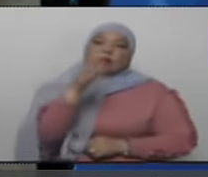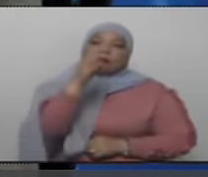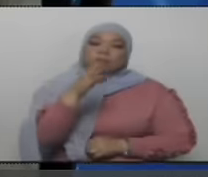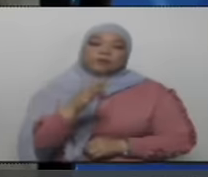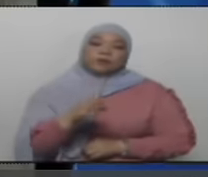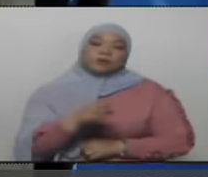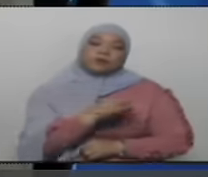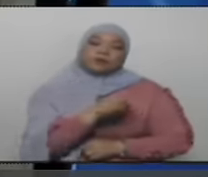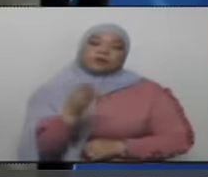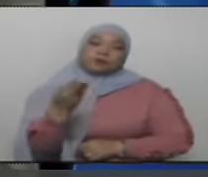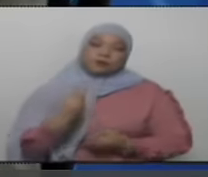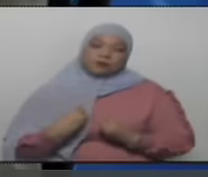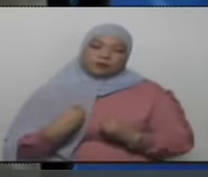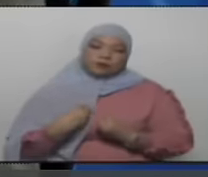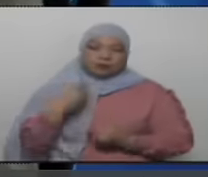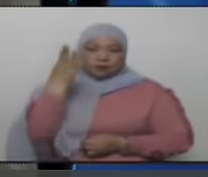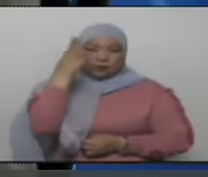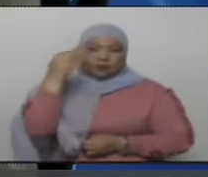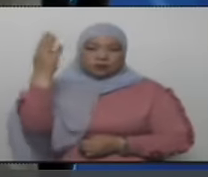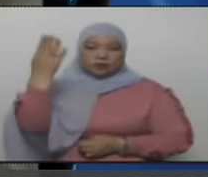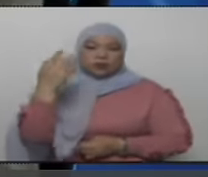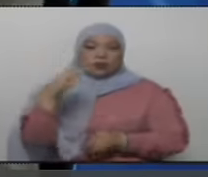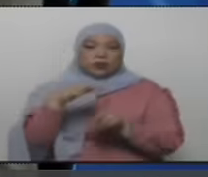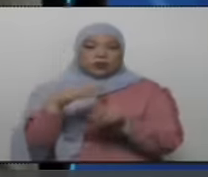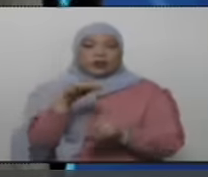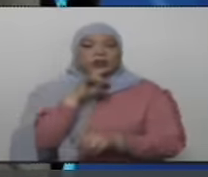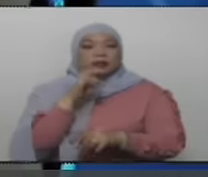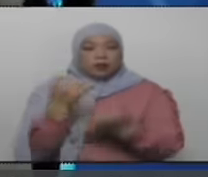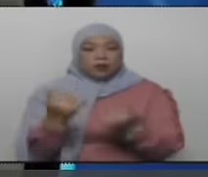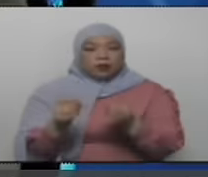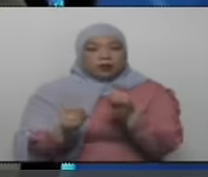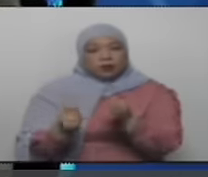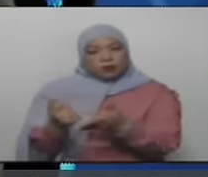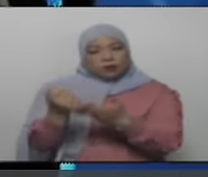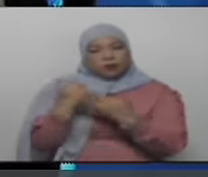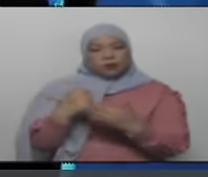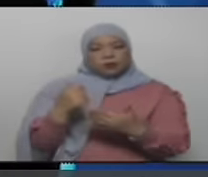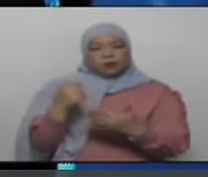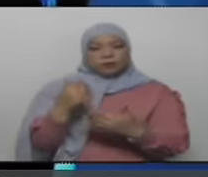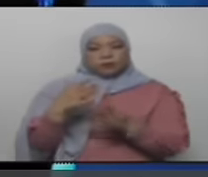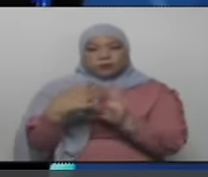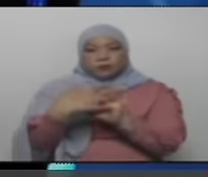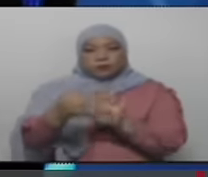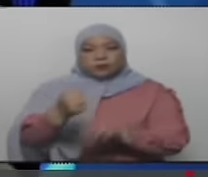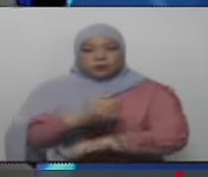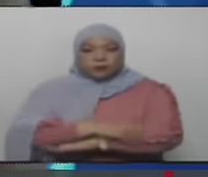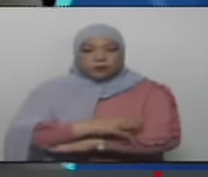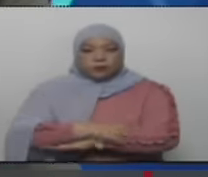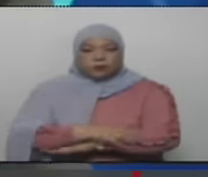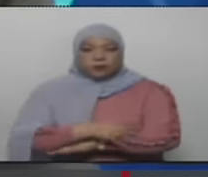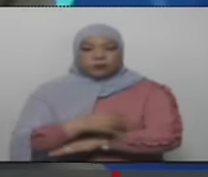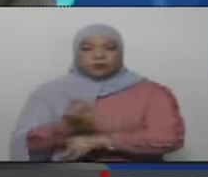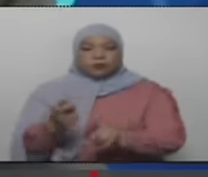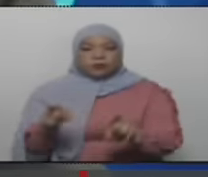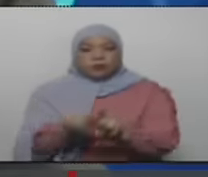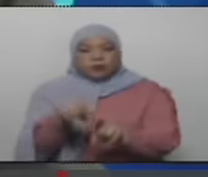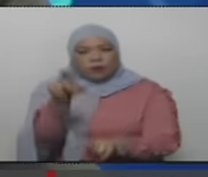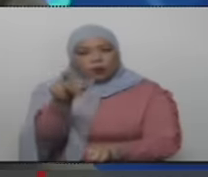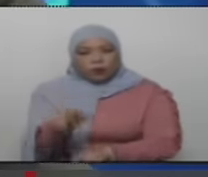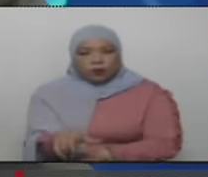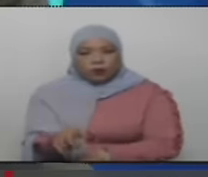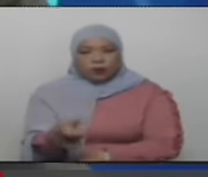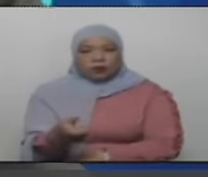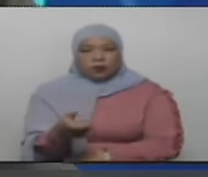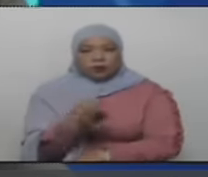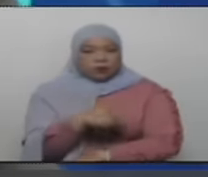que está viviendo un tiempo milagroso. Yo siempre pongo el ejemplo, pues, del exorcista. Ahí